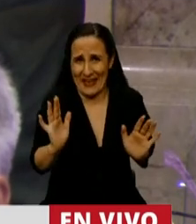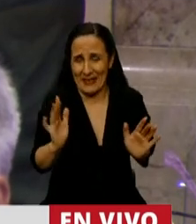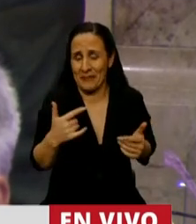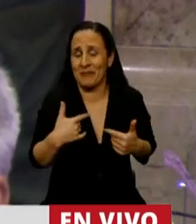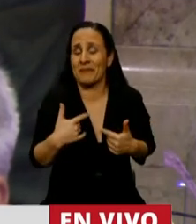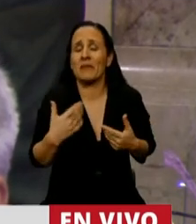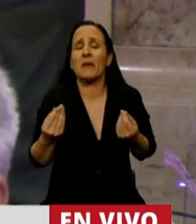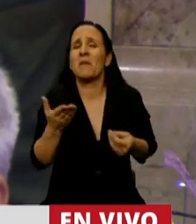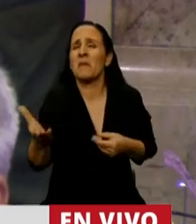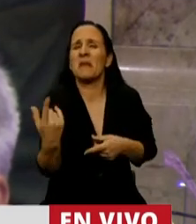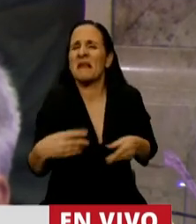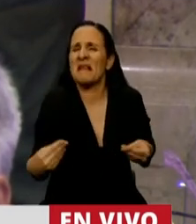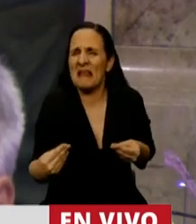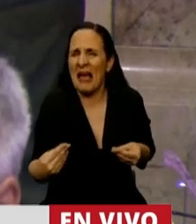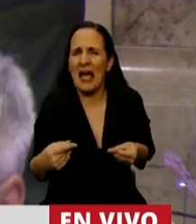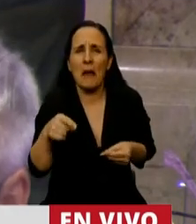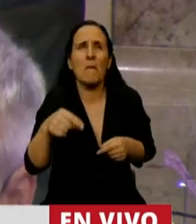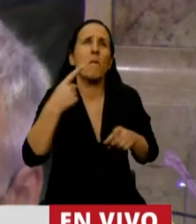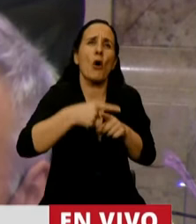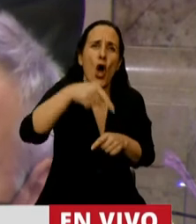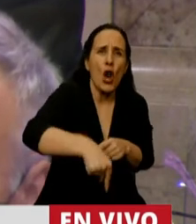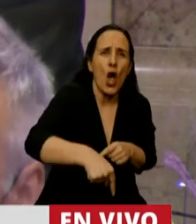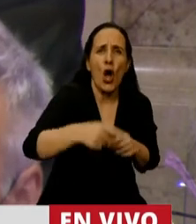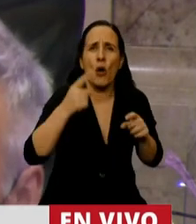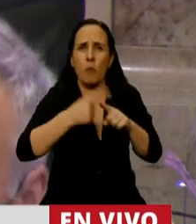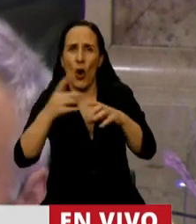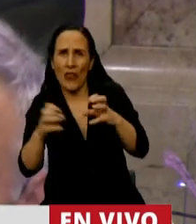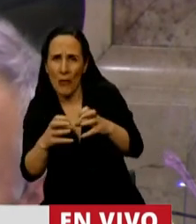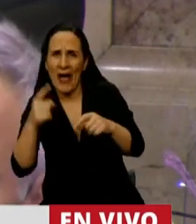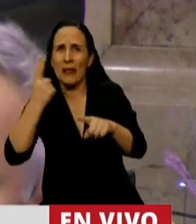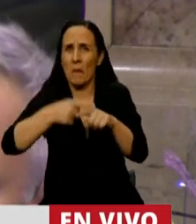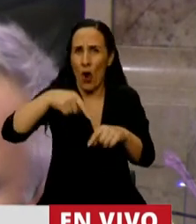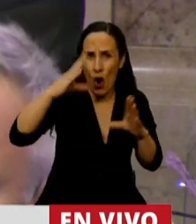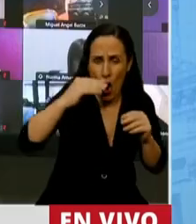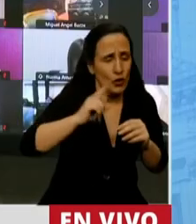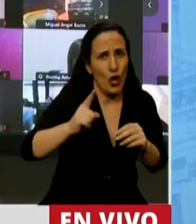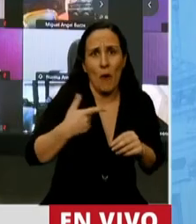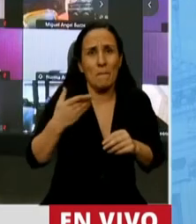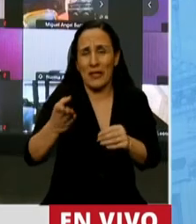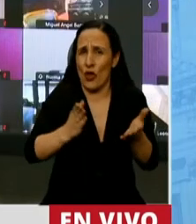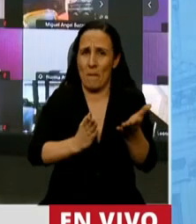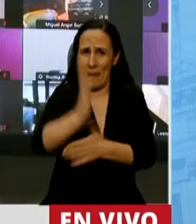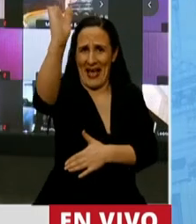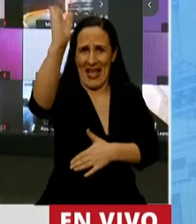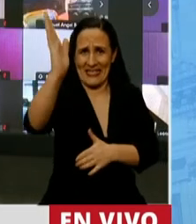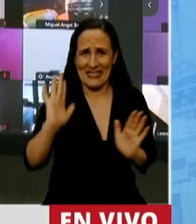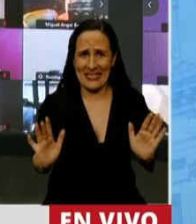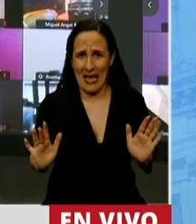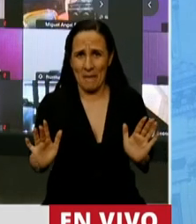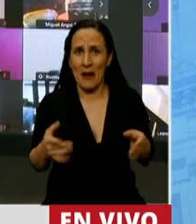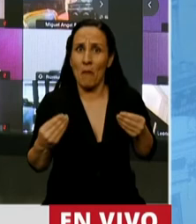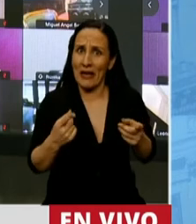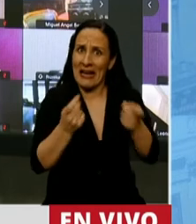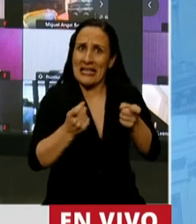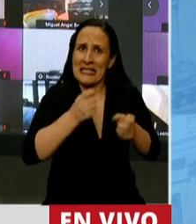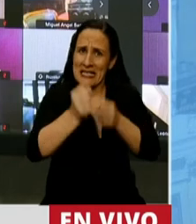los contribuyentes. Un pedido no solo para hoy, para este debate, para esta noche, sino para siempre. Porque es verdad que se necesita más